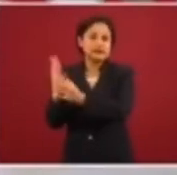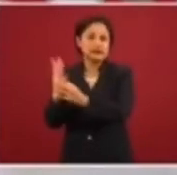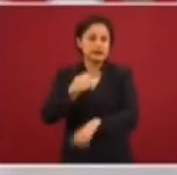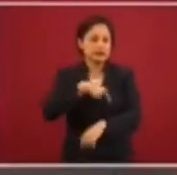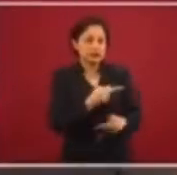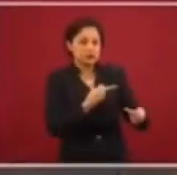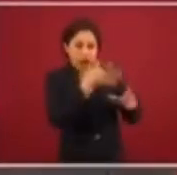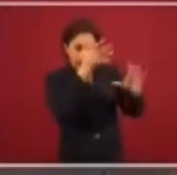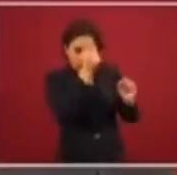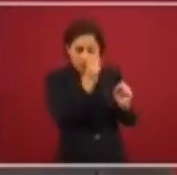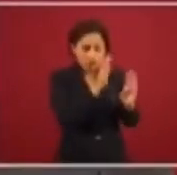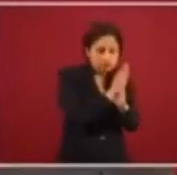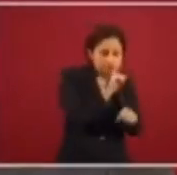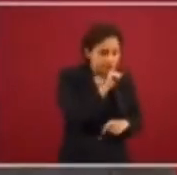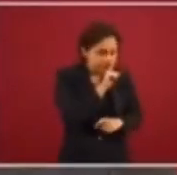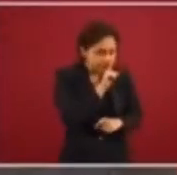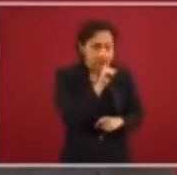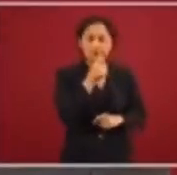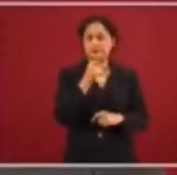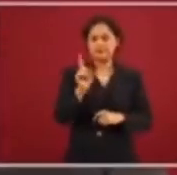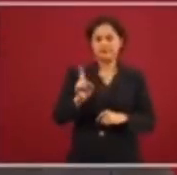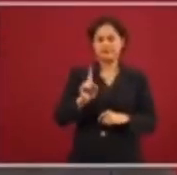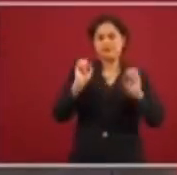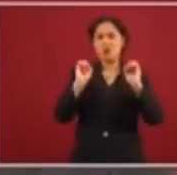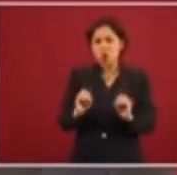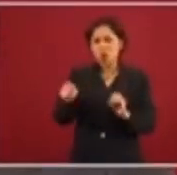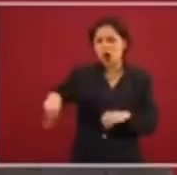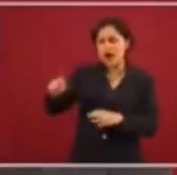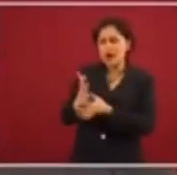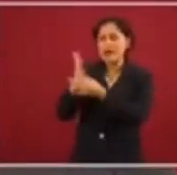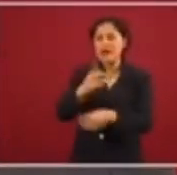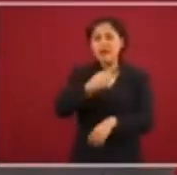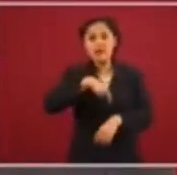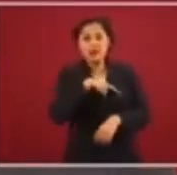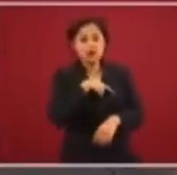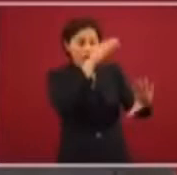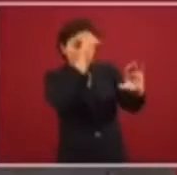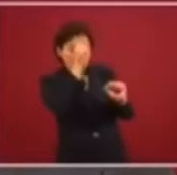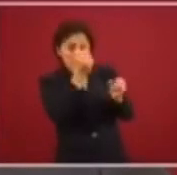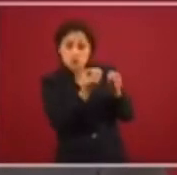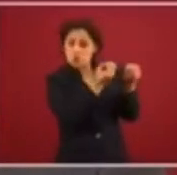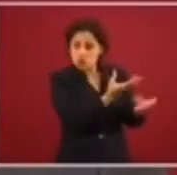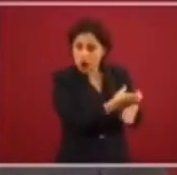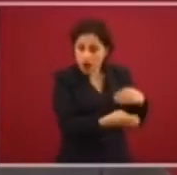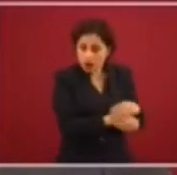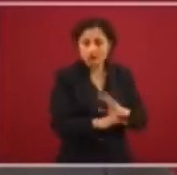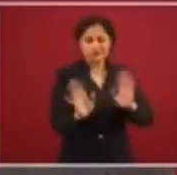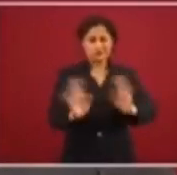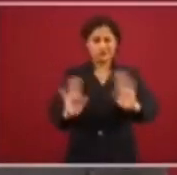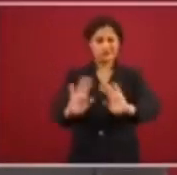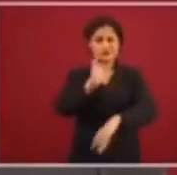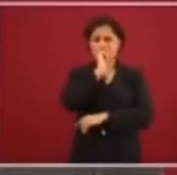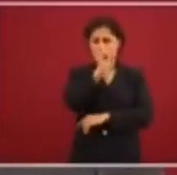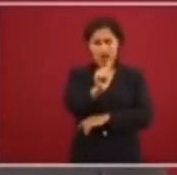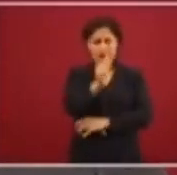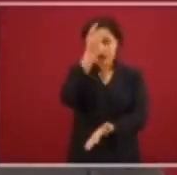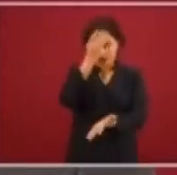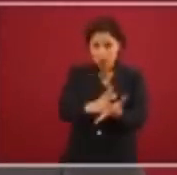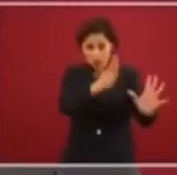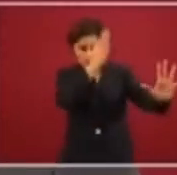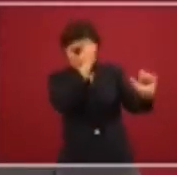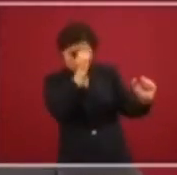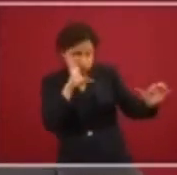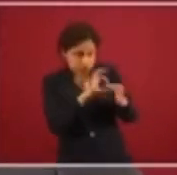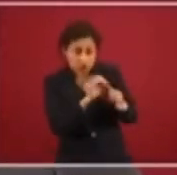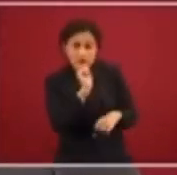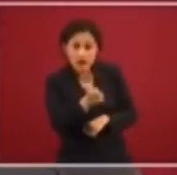que se habían comprometido cosas, ¿no? Nada. El compromiso fue de que vamos